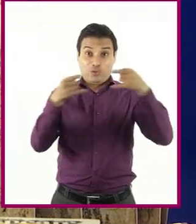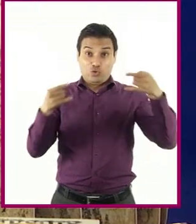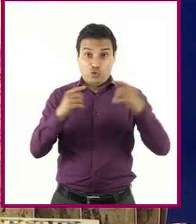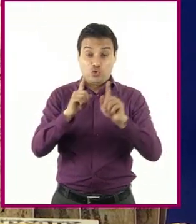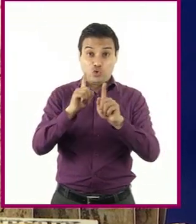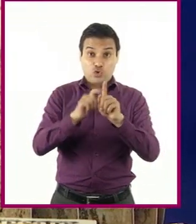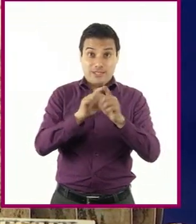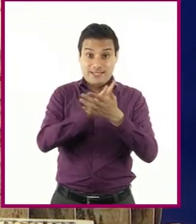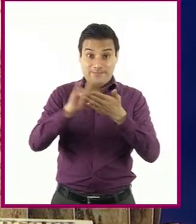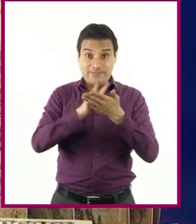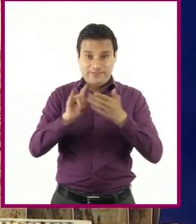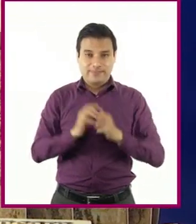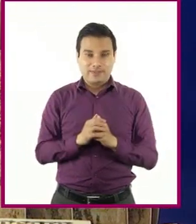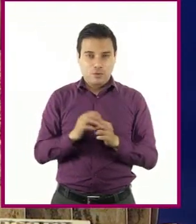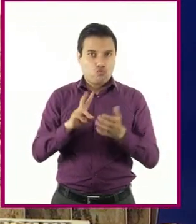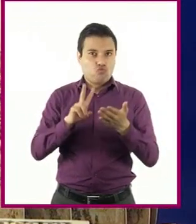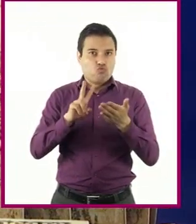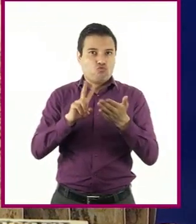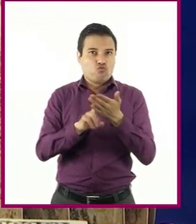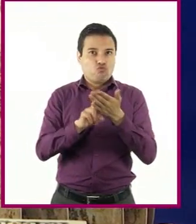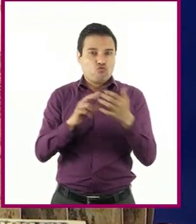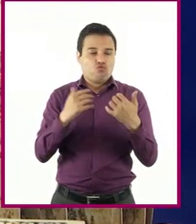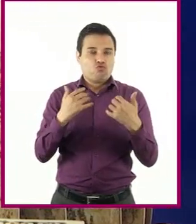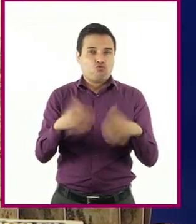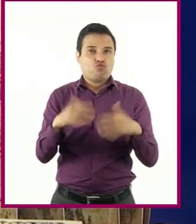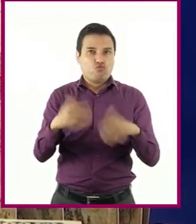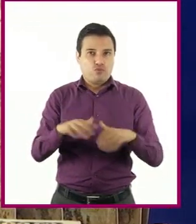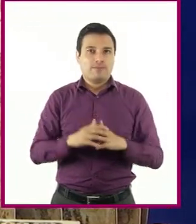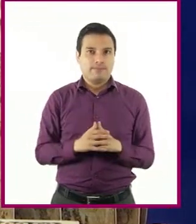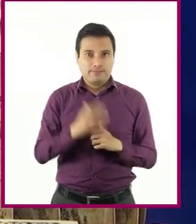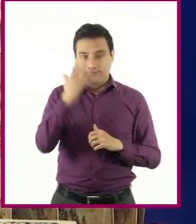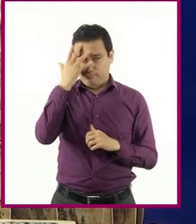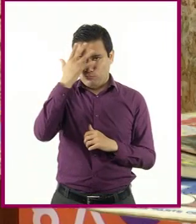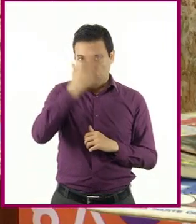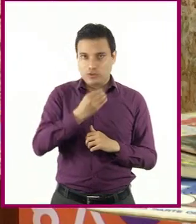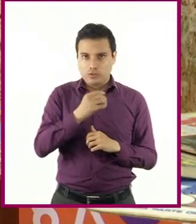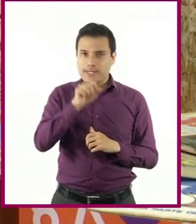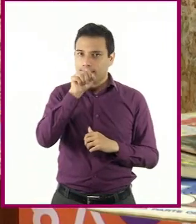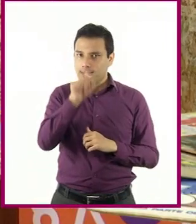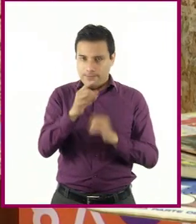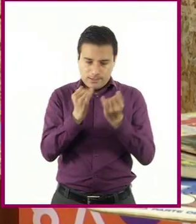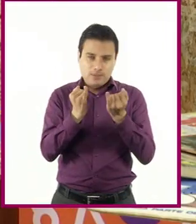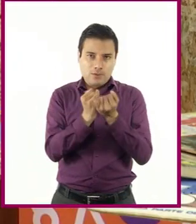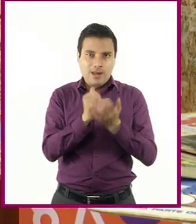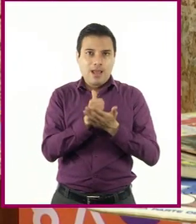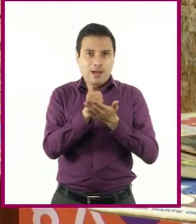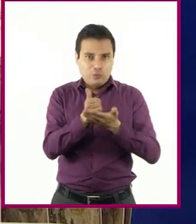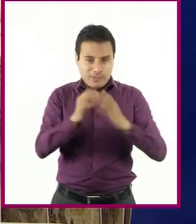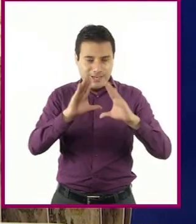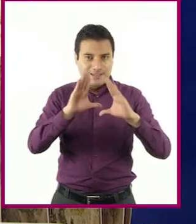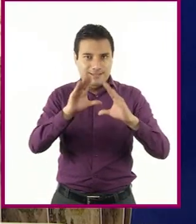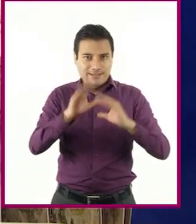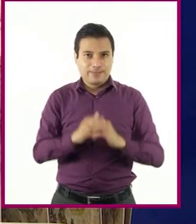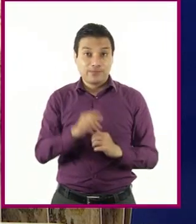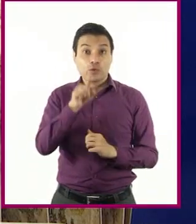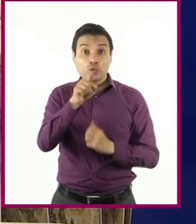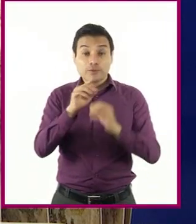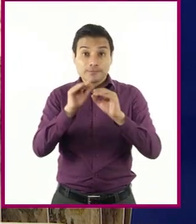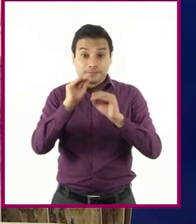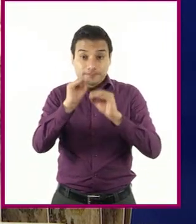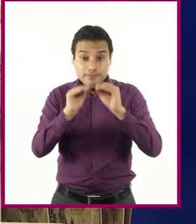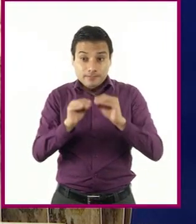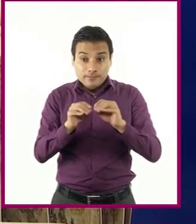un gran valor artístico y estético, también lo tiene en el ámbito educativo. Para poder crear una historieta,